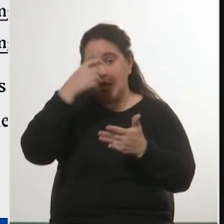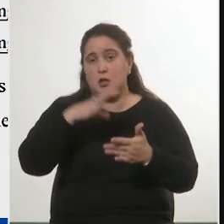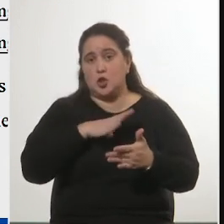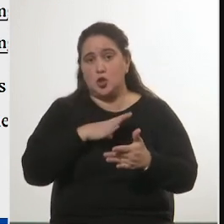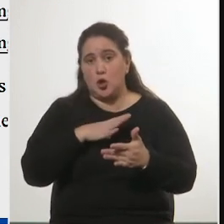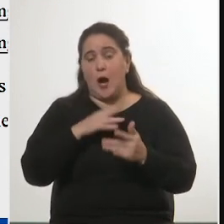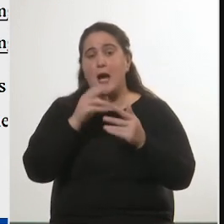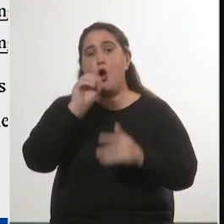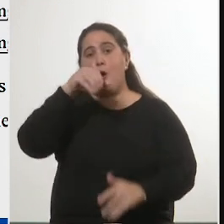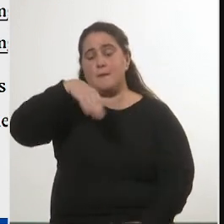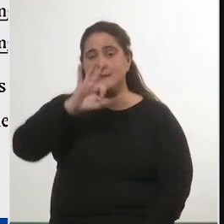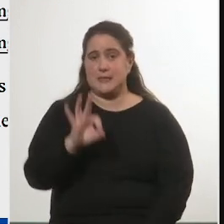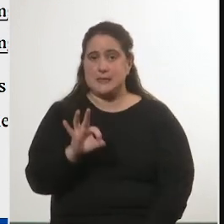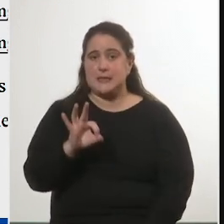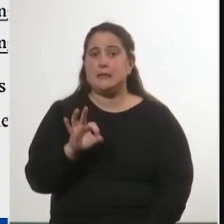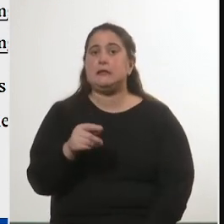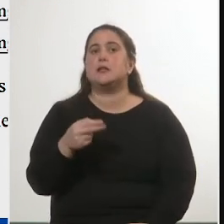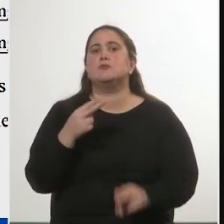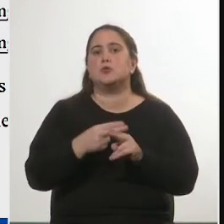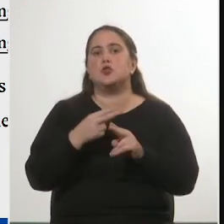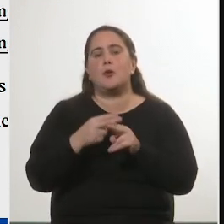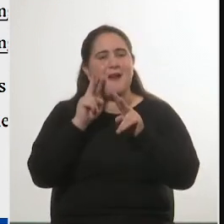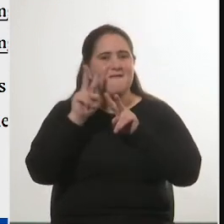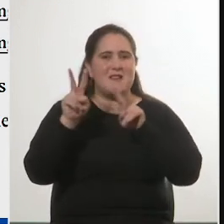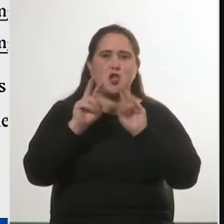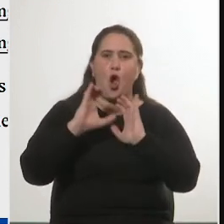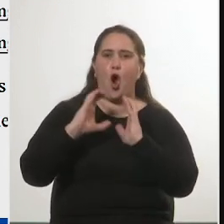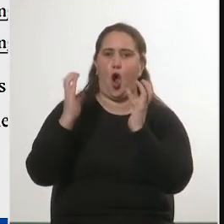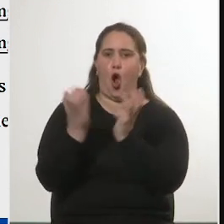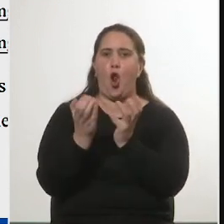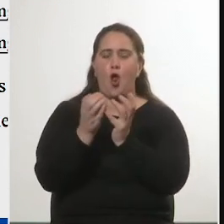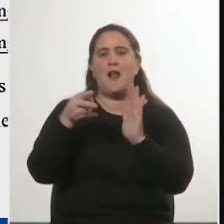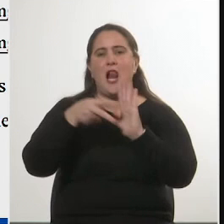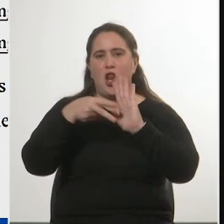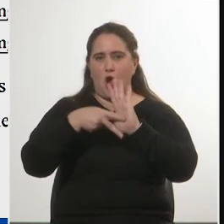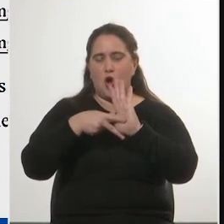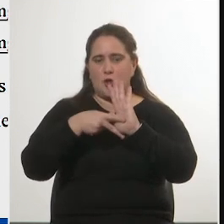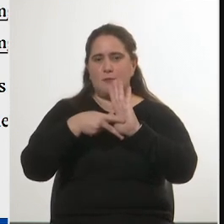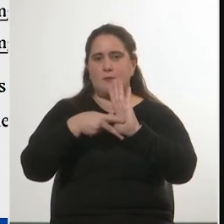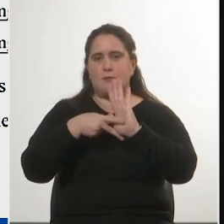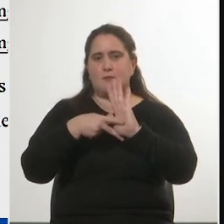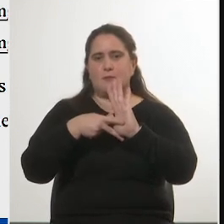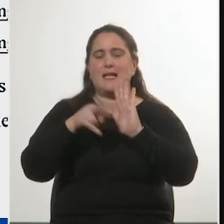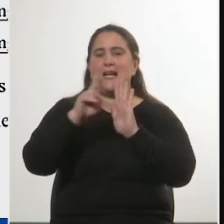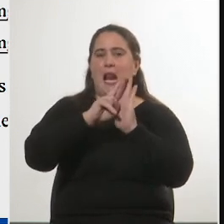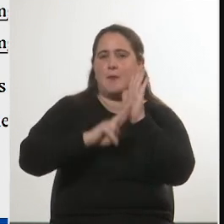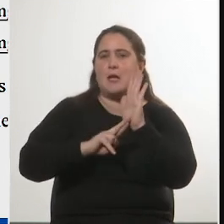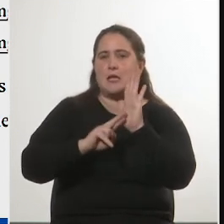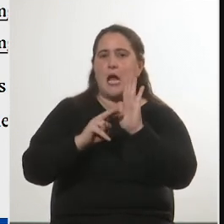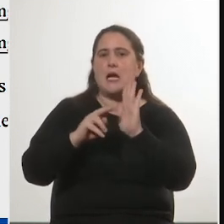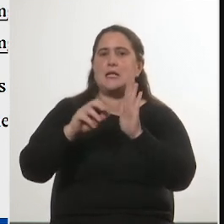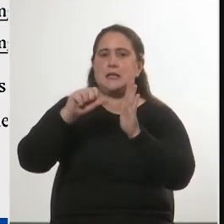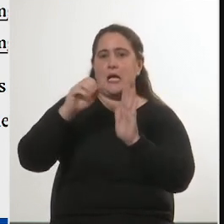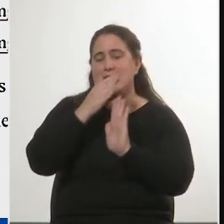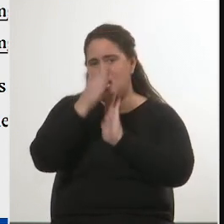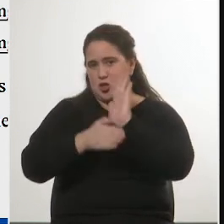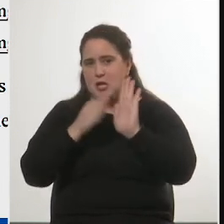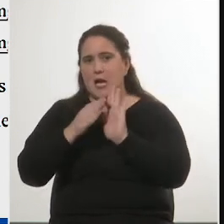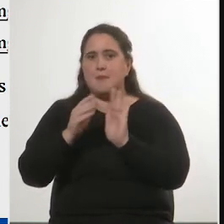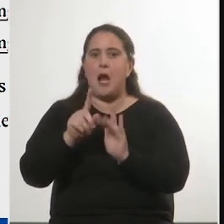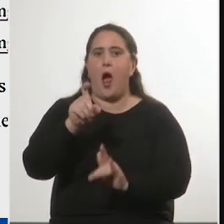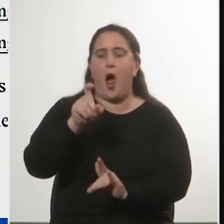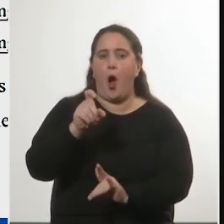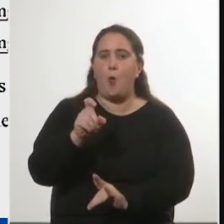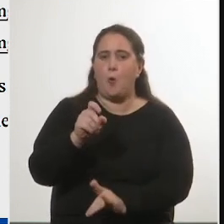la Organización Mundial de la Salud que se llama Una visión global de las normas reglamentarias nacionales para la capacidad de